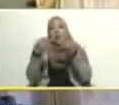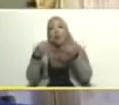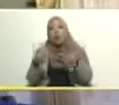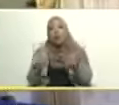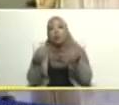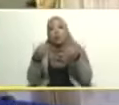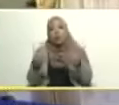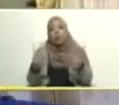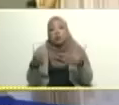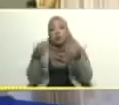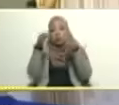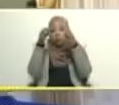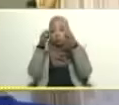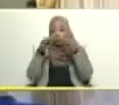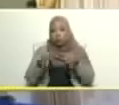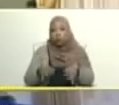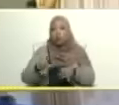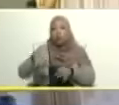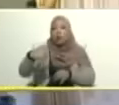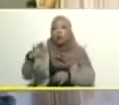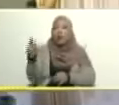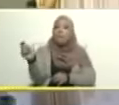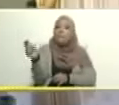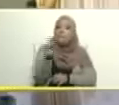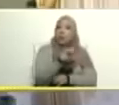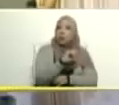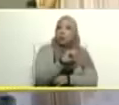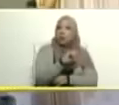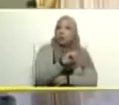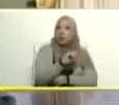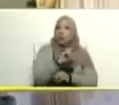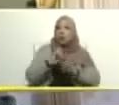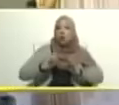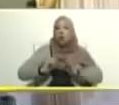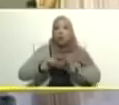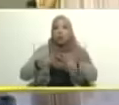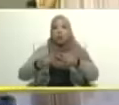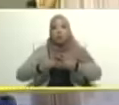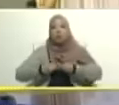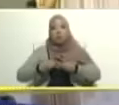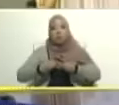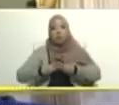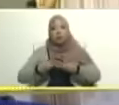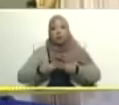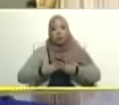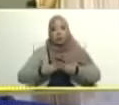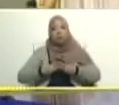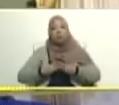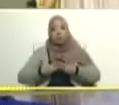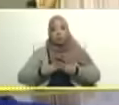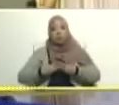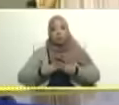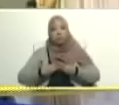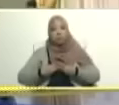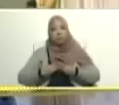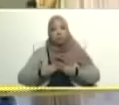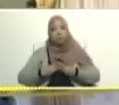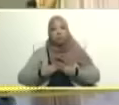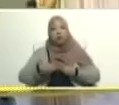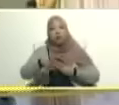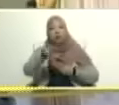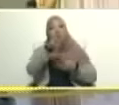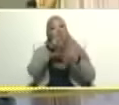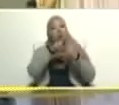aquí en concreto, en el próximo mes, empieza a vivirse como la sequía. Así se